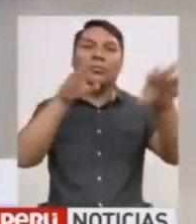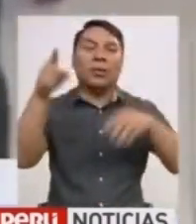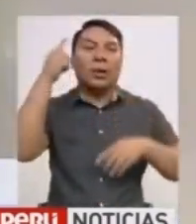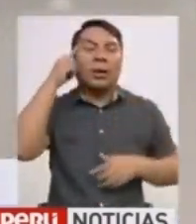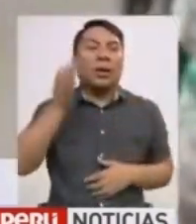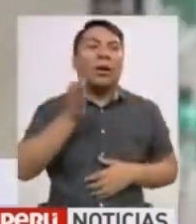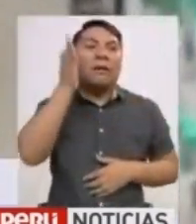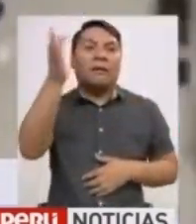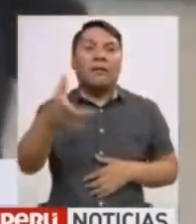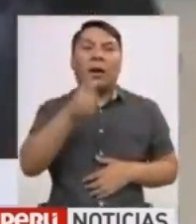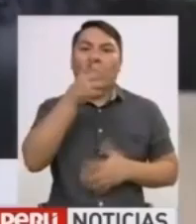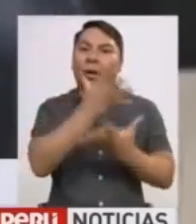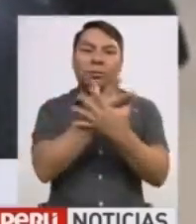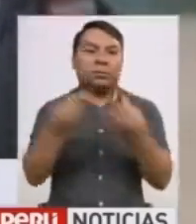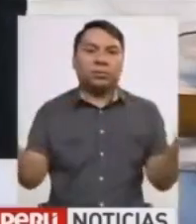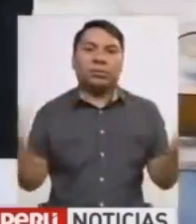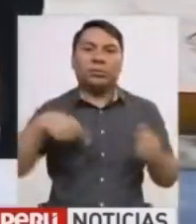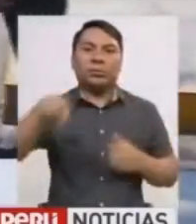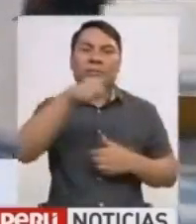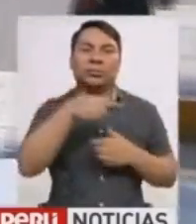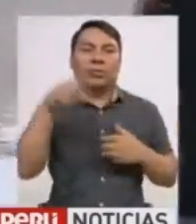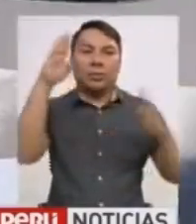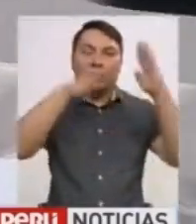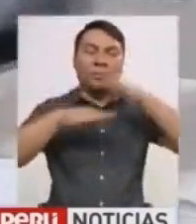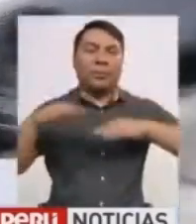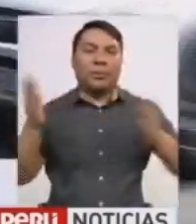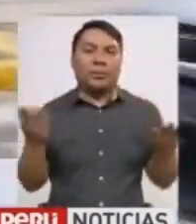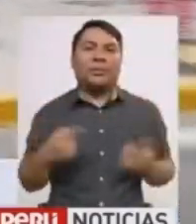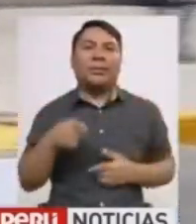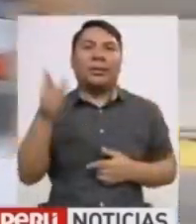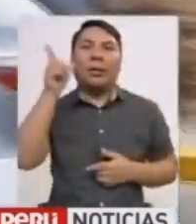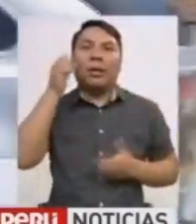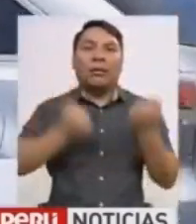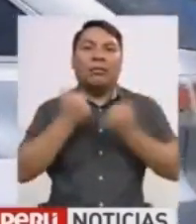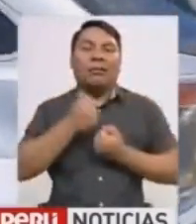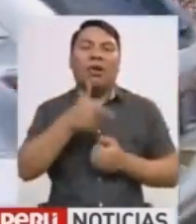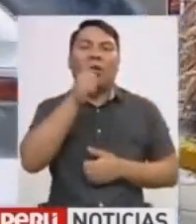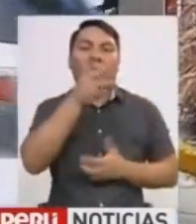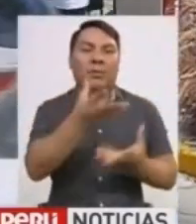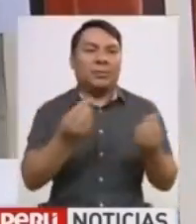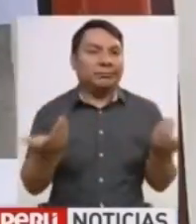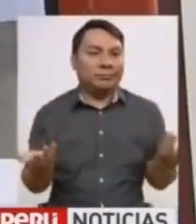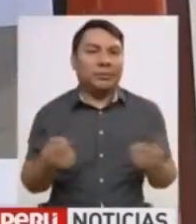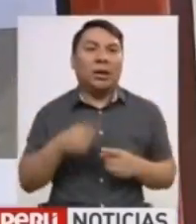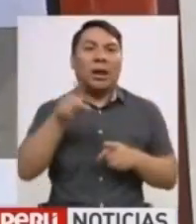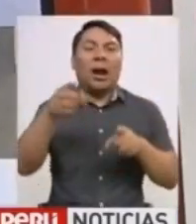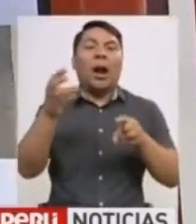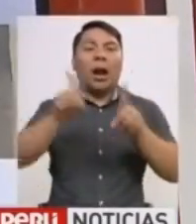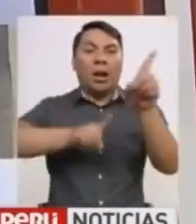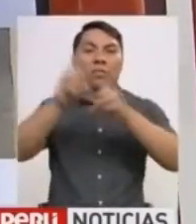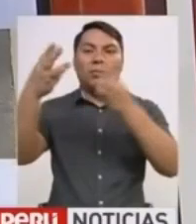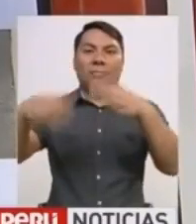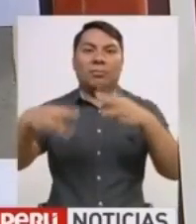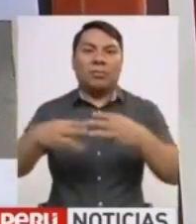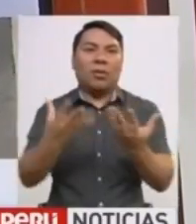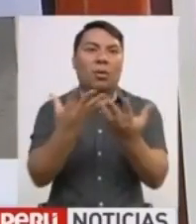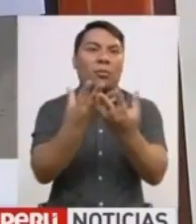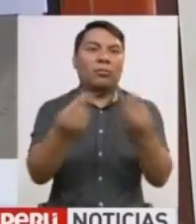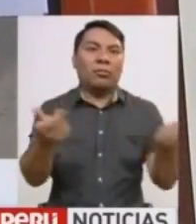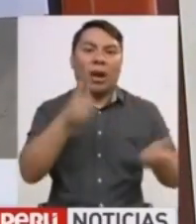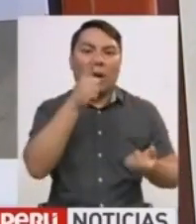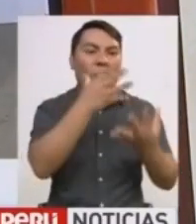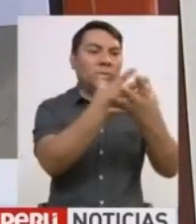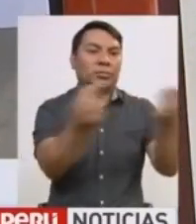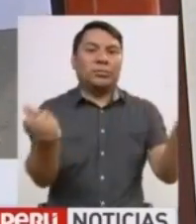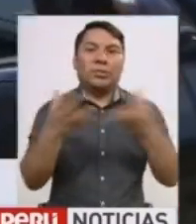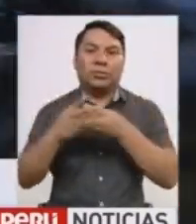de agua y alimentos. Algunos supermercados superaron su capacidad, a tal punto que agotaron su stock de botellas de